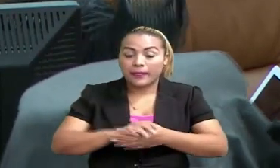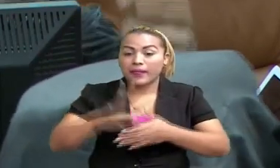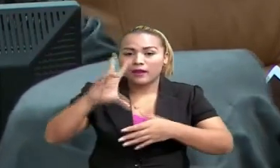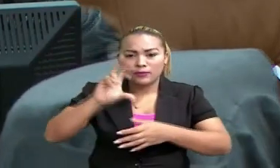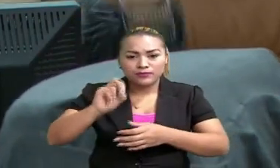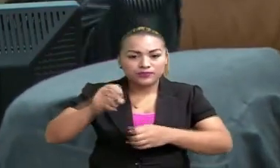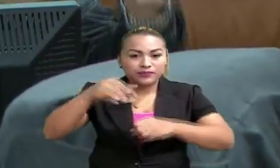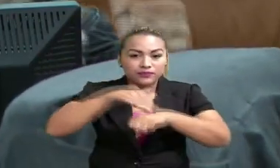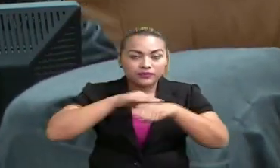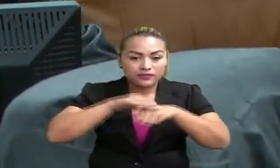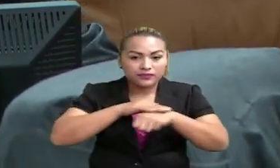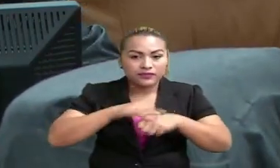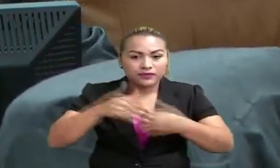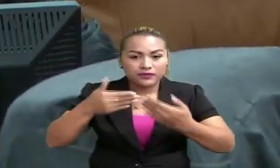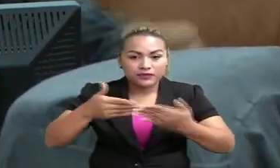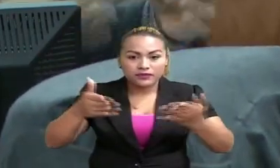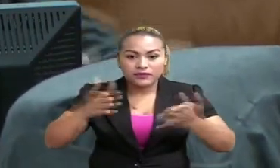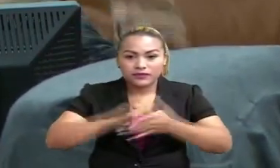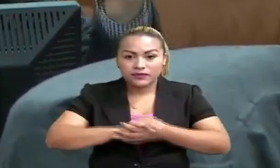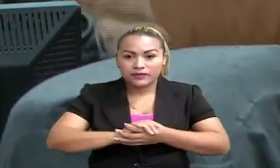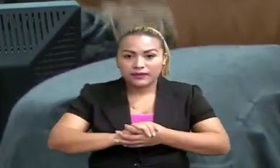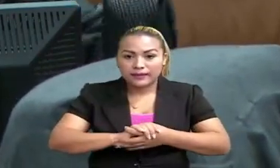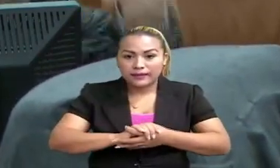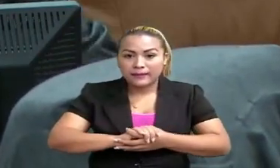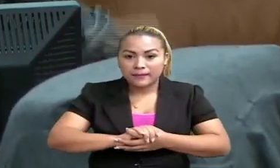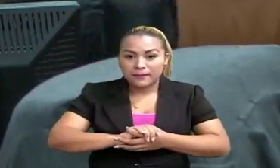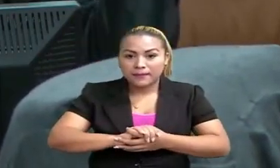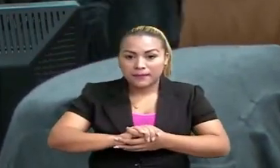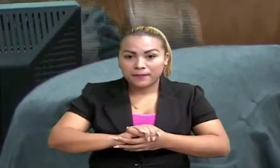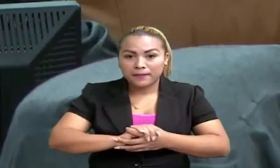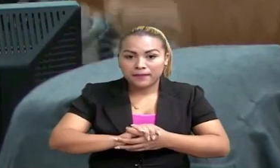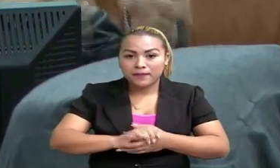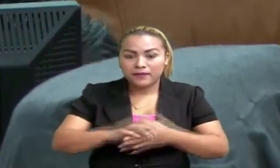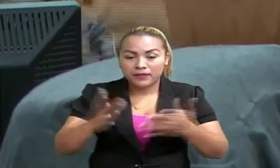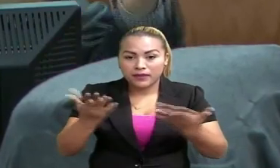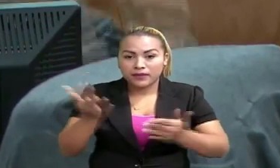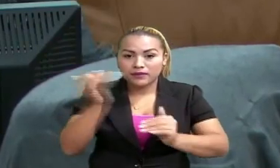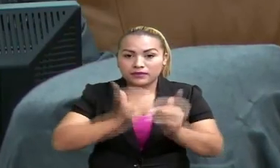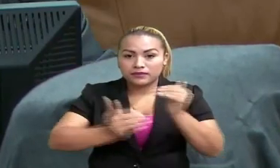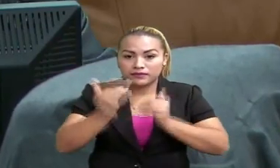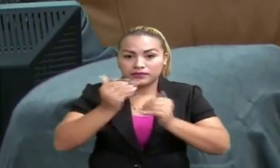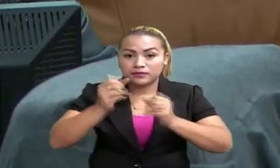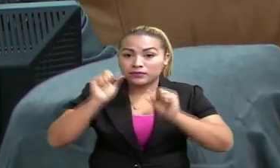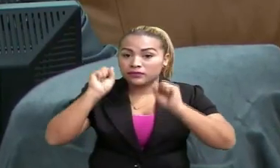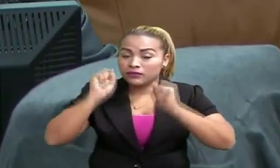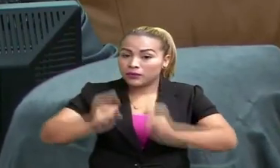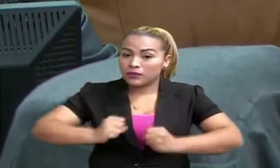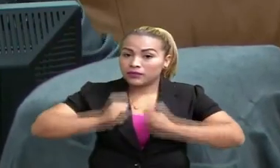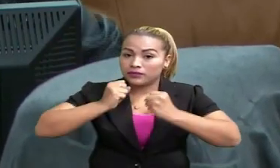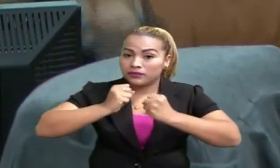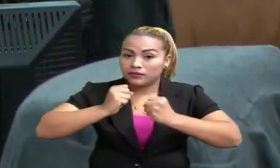un esfuerzo adicional a las y los nicaragüenses con mayor poder adquisitivo